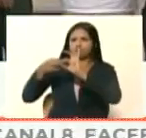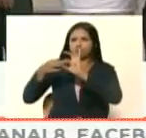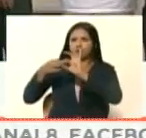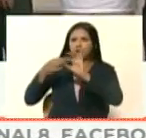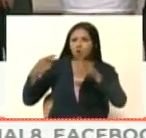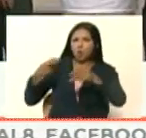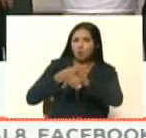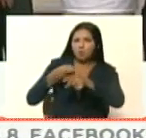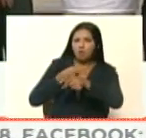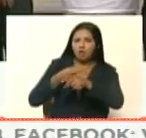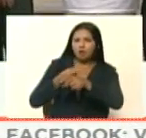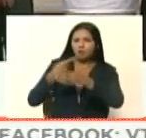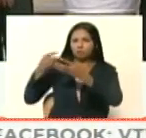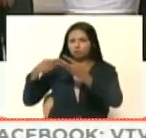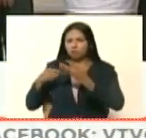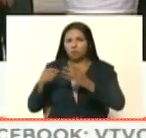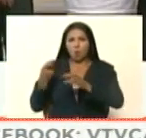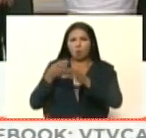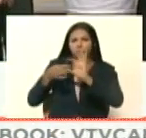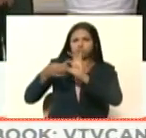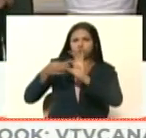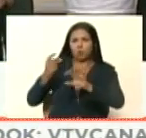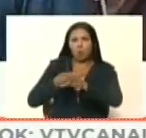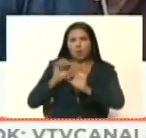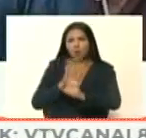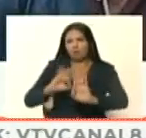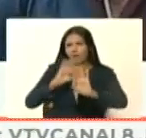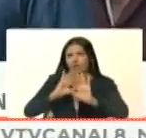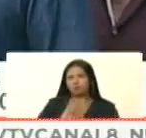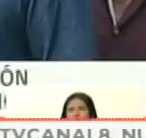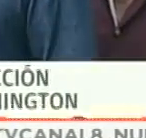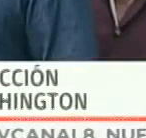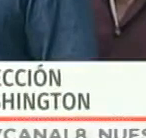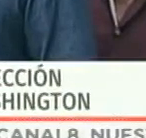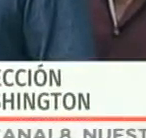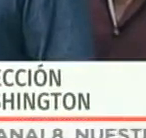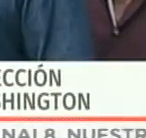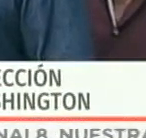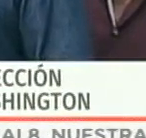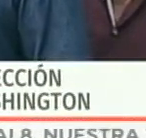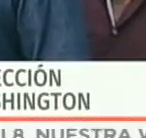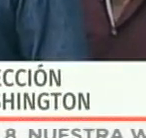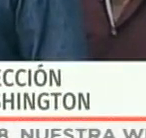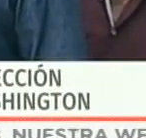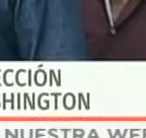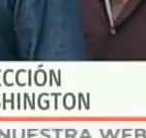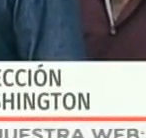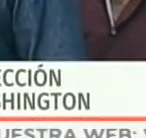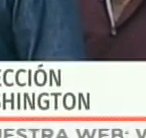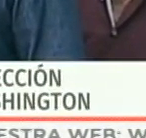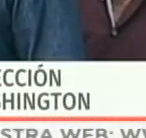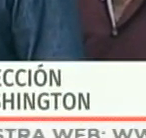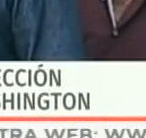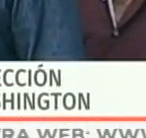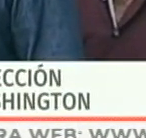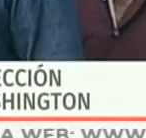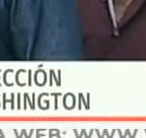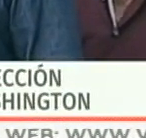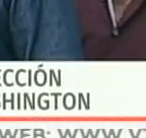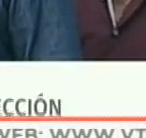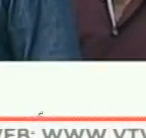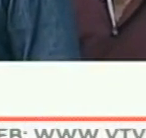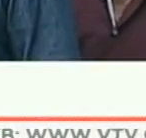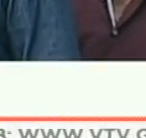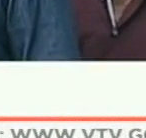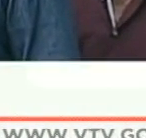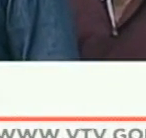este gobierno o con ningún otro tipo de gobiernos. We are here because our government and a corporate media which